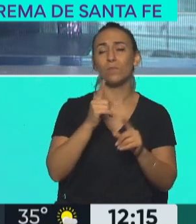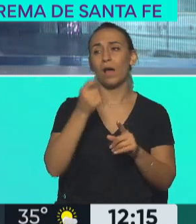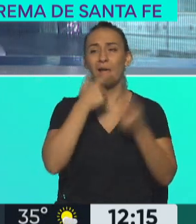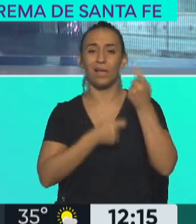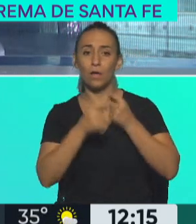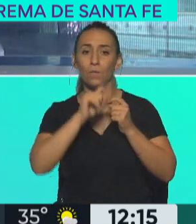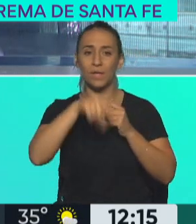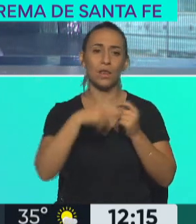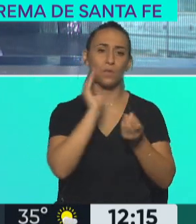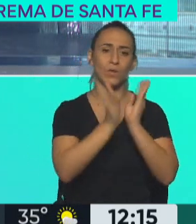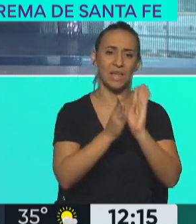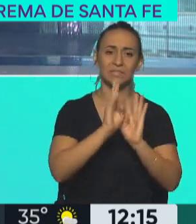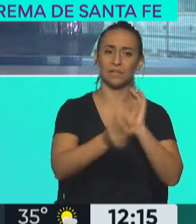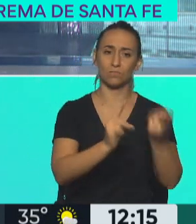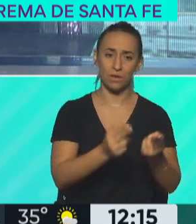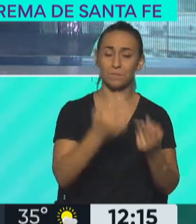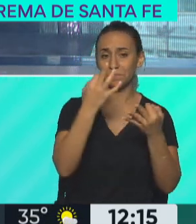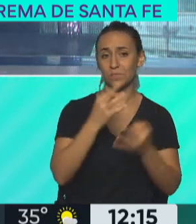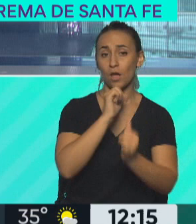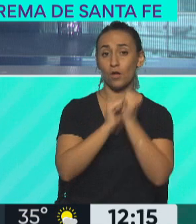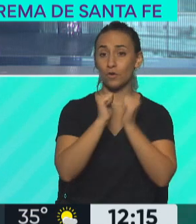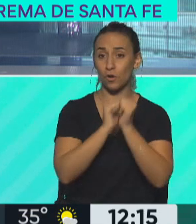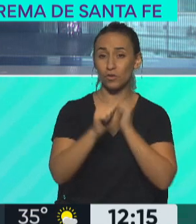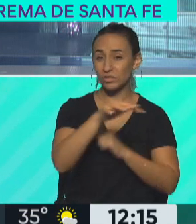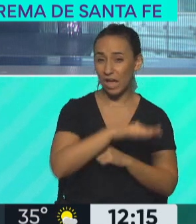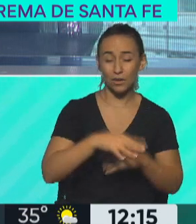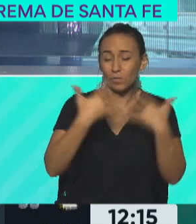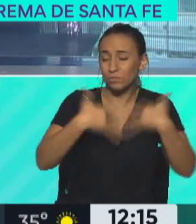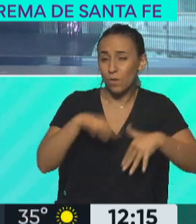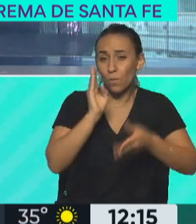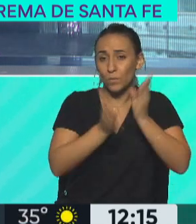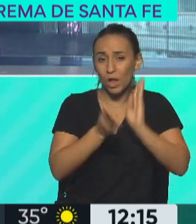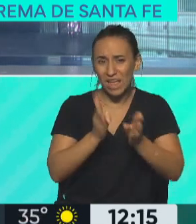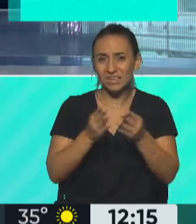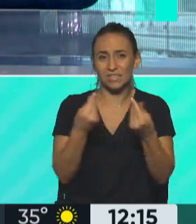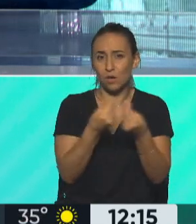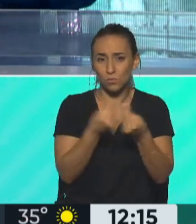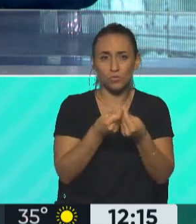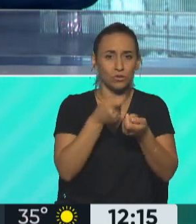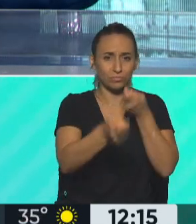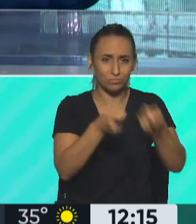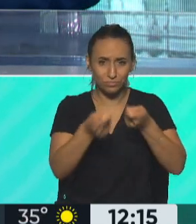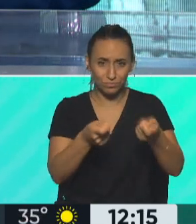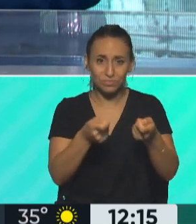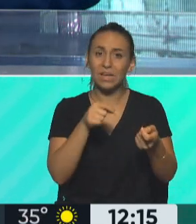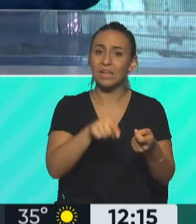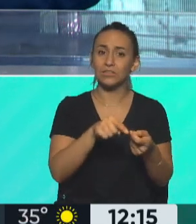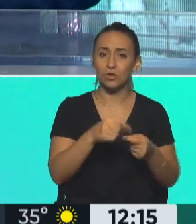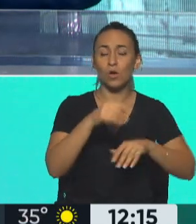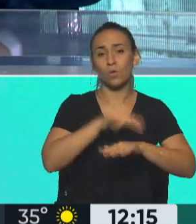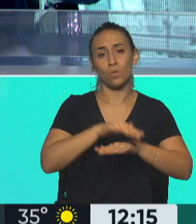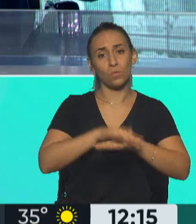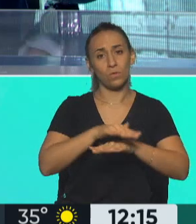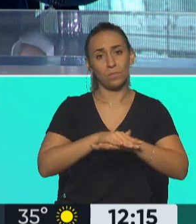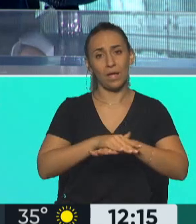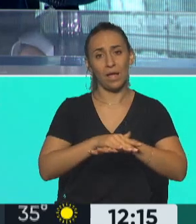El problema de Rosario, que es el tremendo grado de violencia y de homicidios que tiene Rosario, está asociado básicamente a un